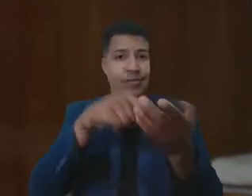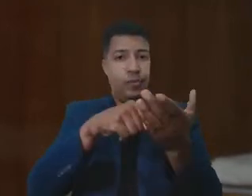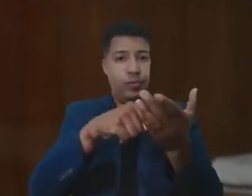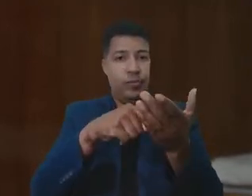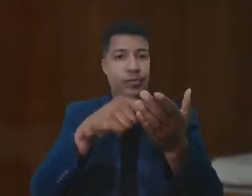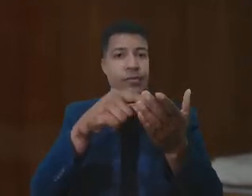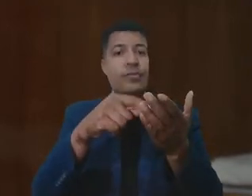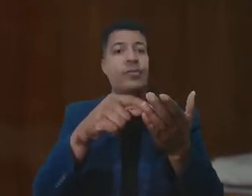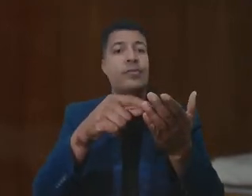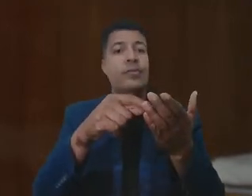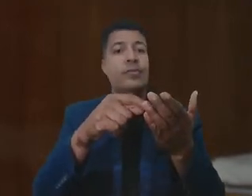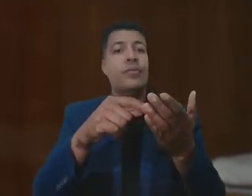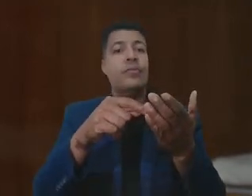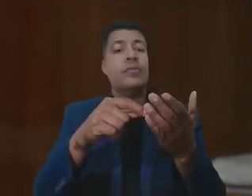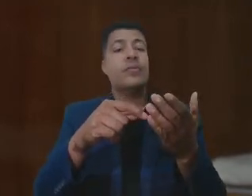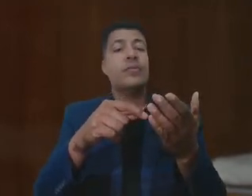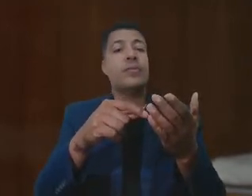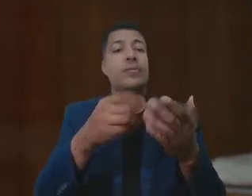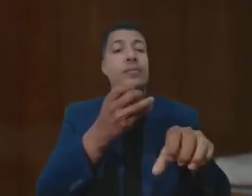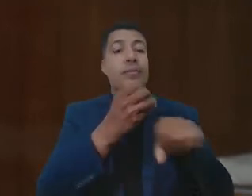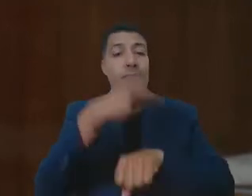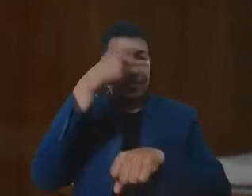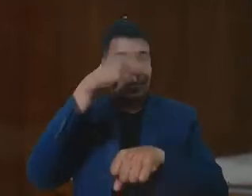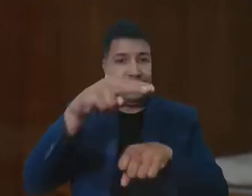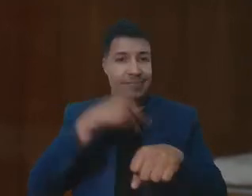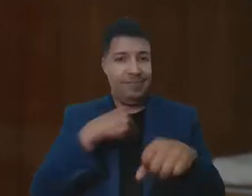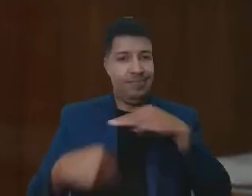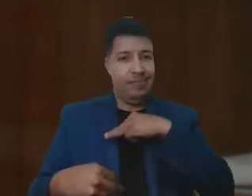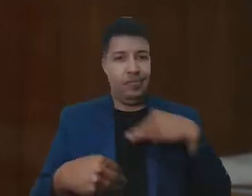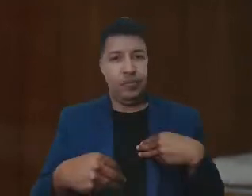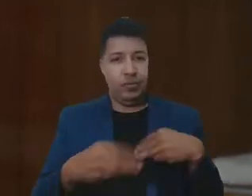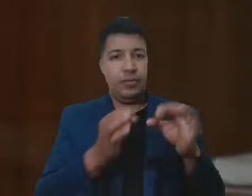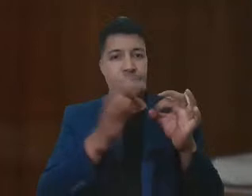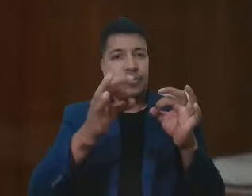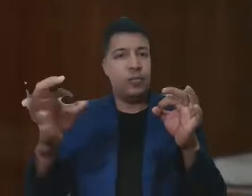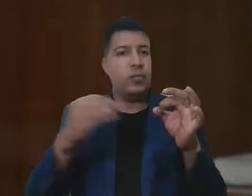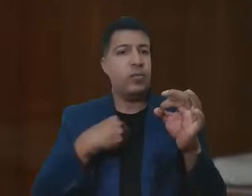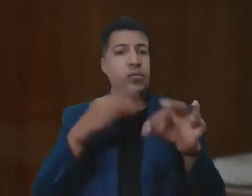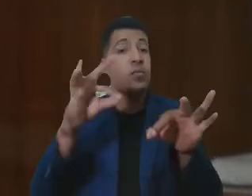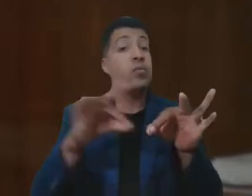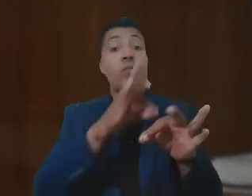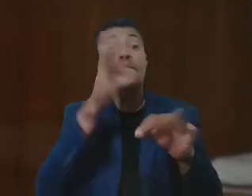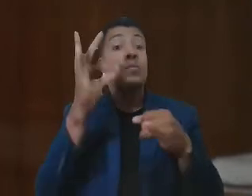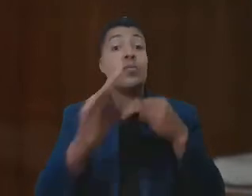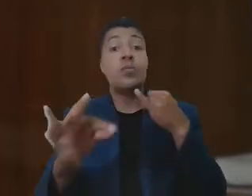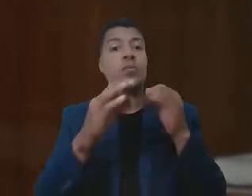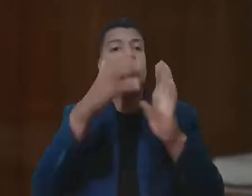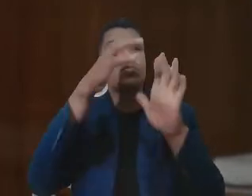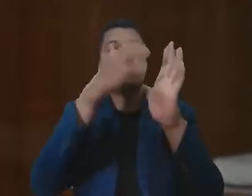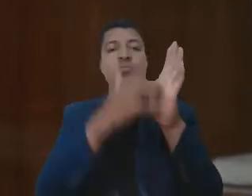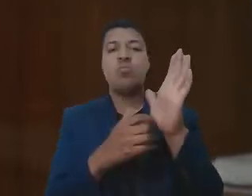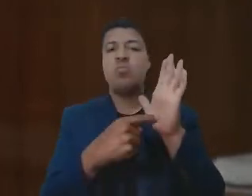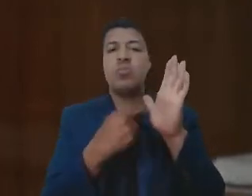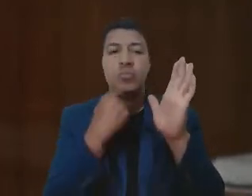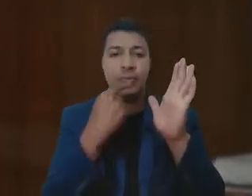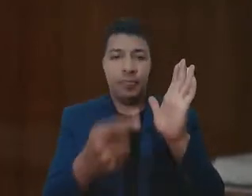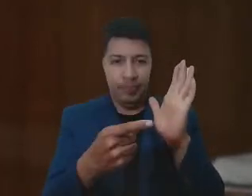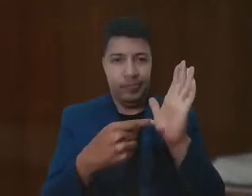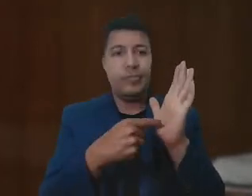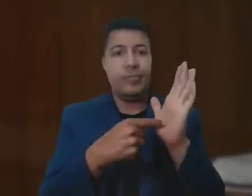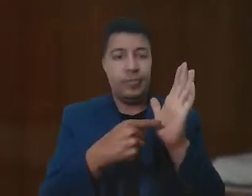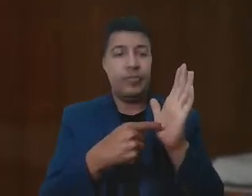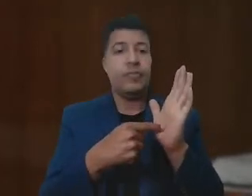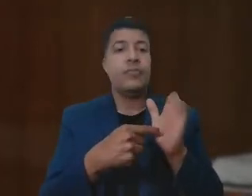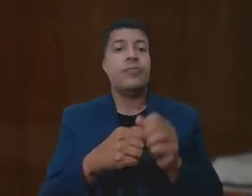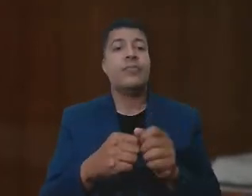Ley del Sistema Anticorrupción del Estado de México y Municipios para quedar como sigue. Artículo 64, fracción cuarta. La